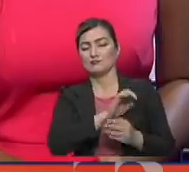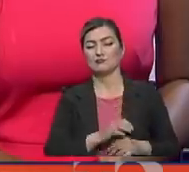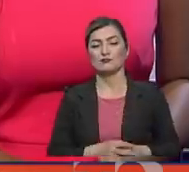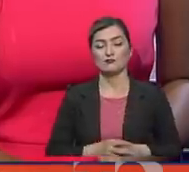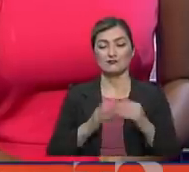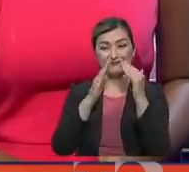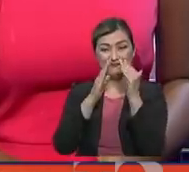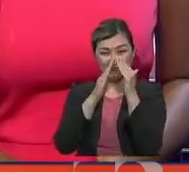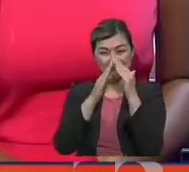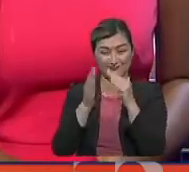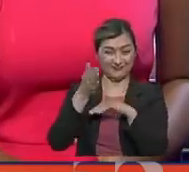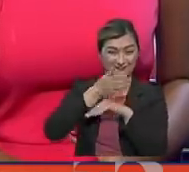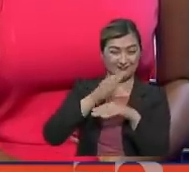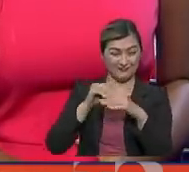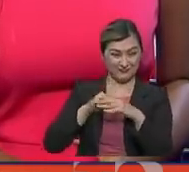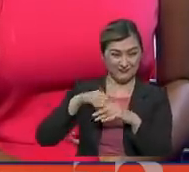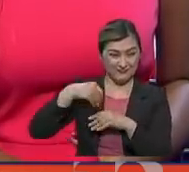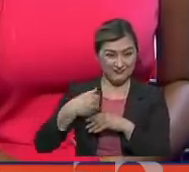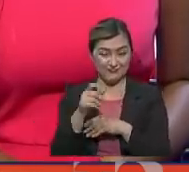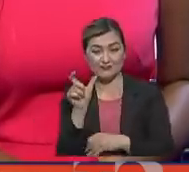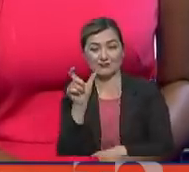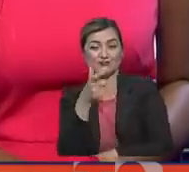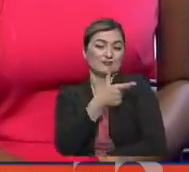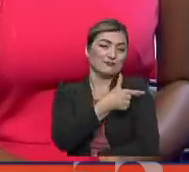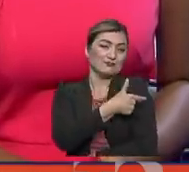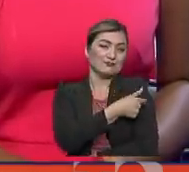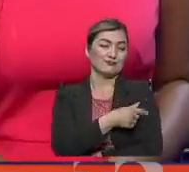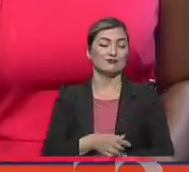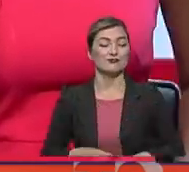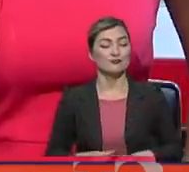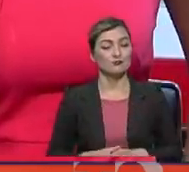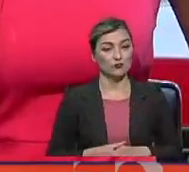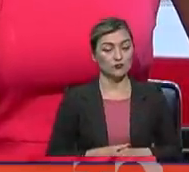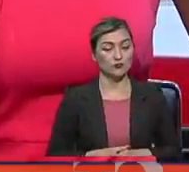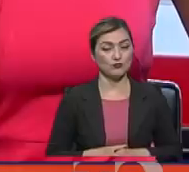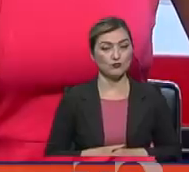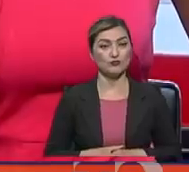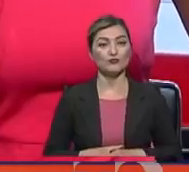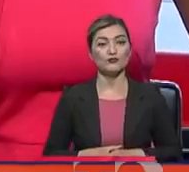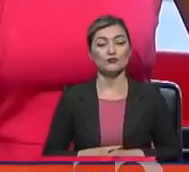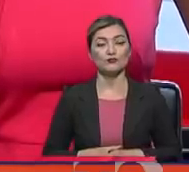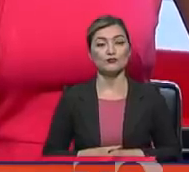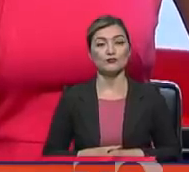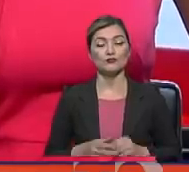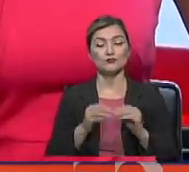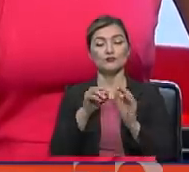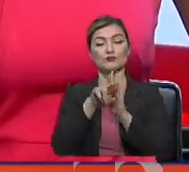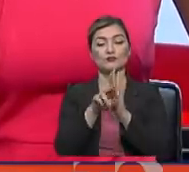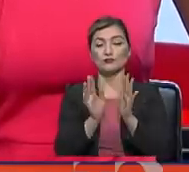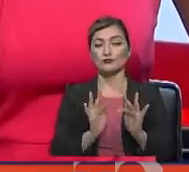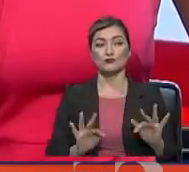de casa, por favor, lleve a la mano su carnet de vacunación. Sabemos que cada vez más se vuelve un